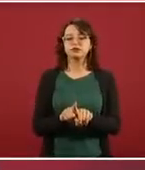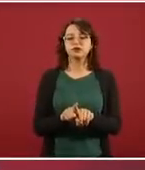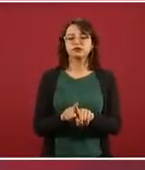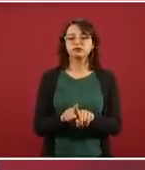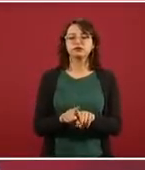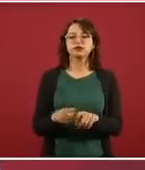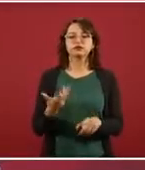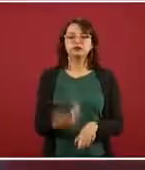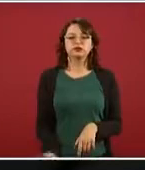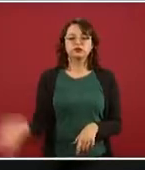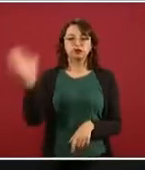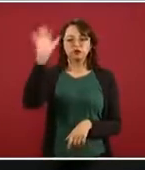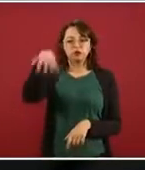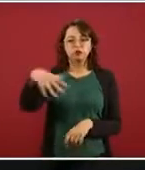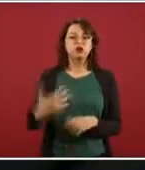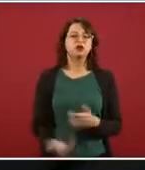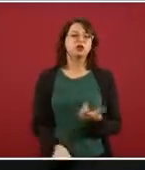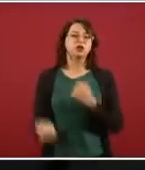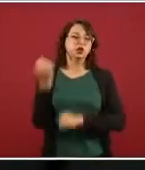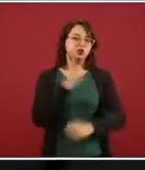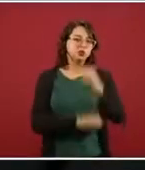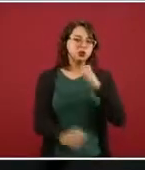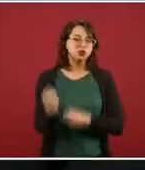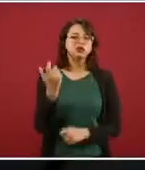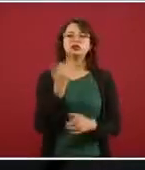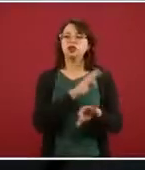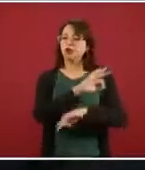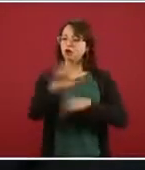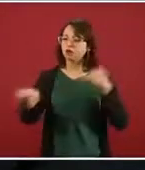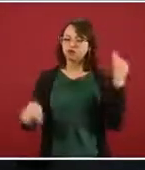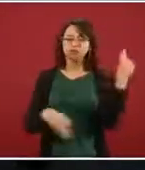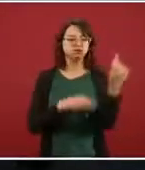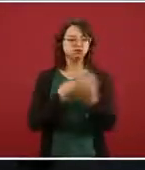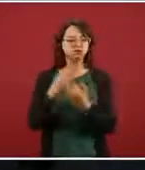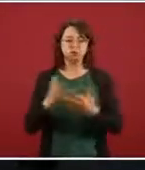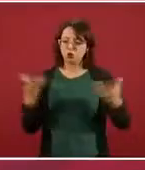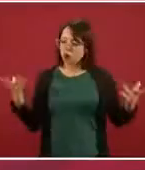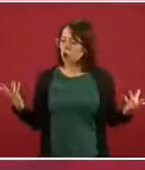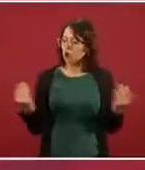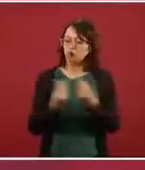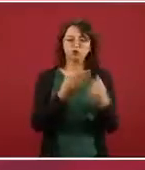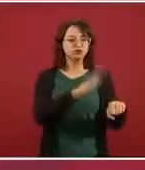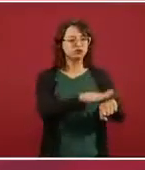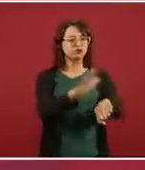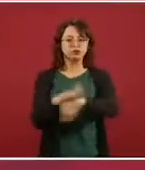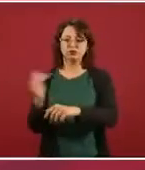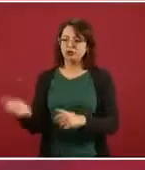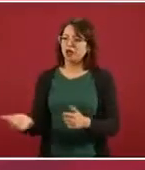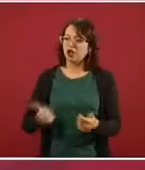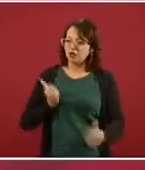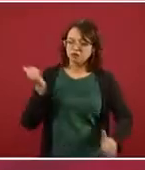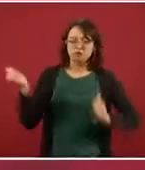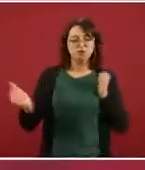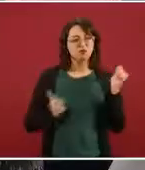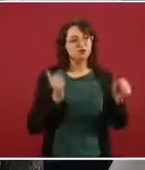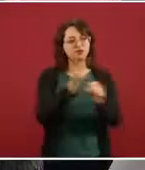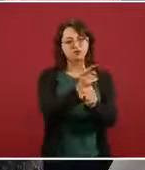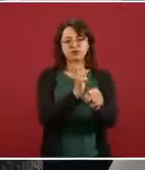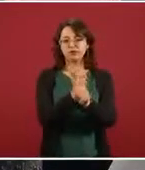del básquetbol, del boxeo, todos, todos. De una vez aquí aprovecho ya para invitar